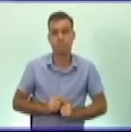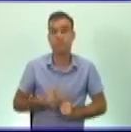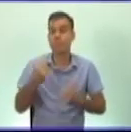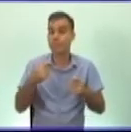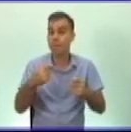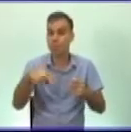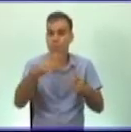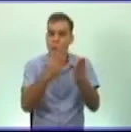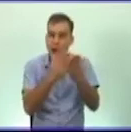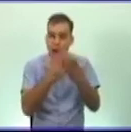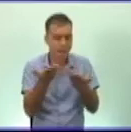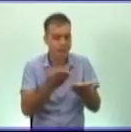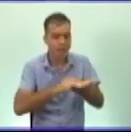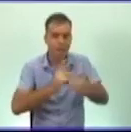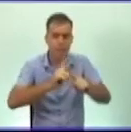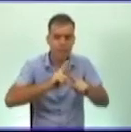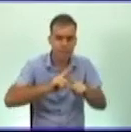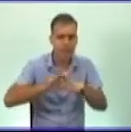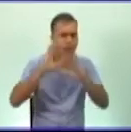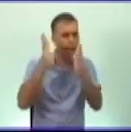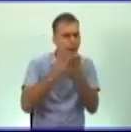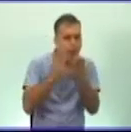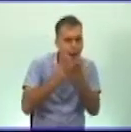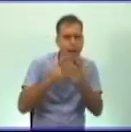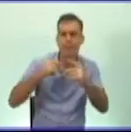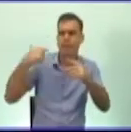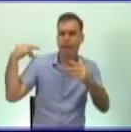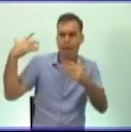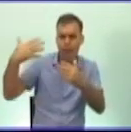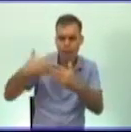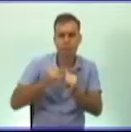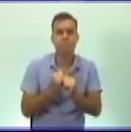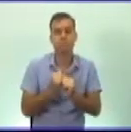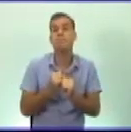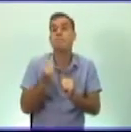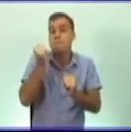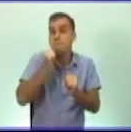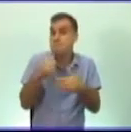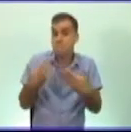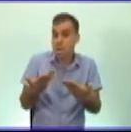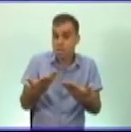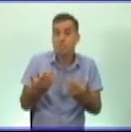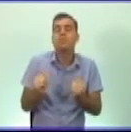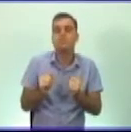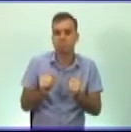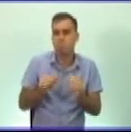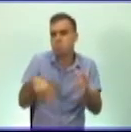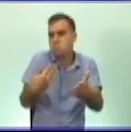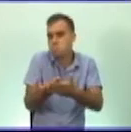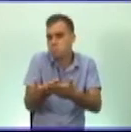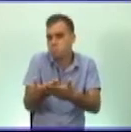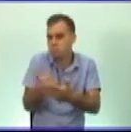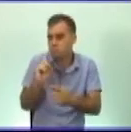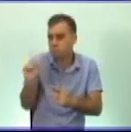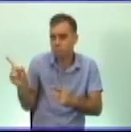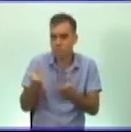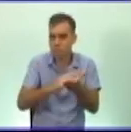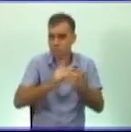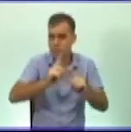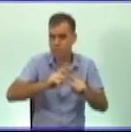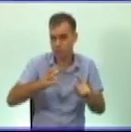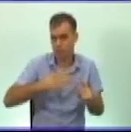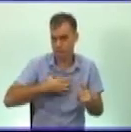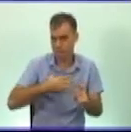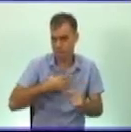de texto, todas las clases que hemos dado, y le proponemos además estos ejercicios del libro de texto, los cuales pueden